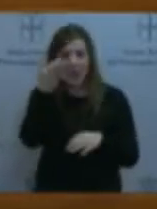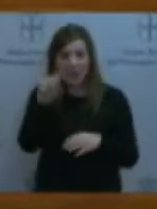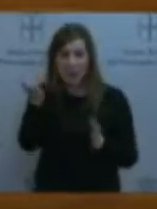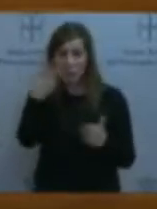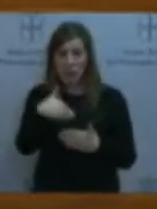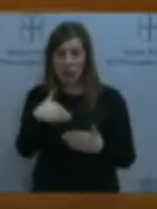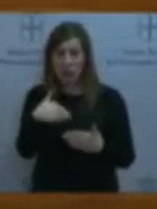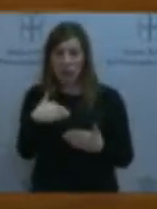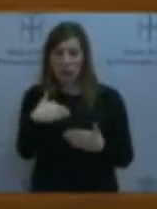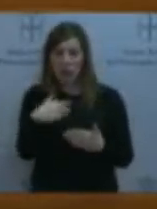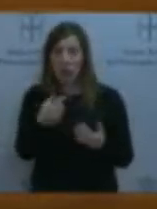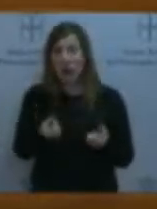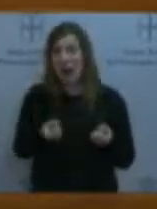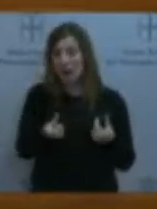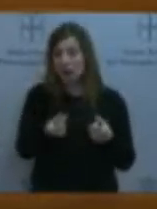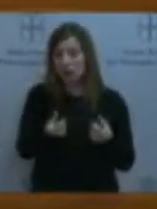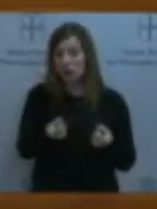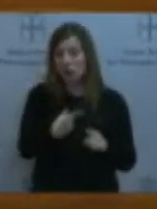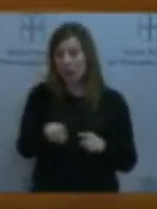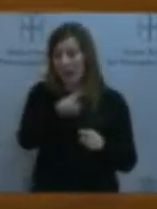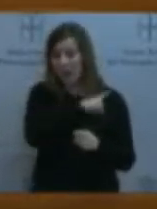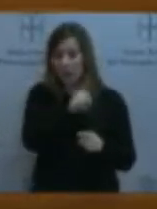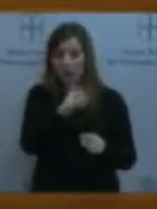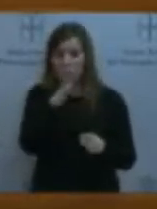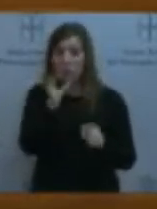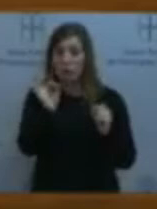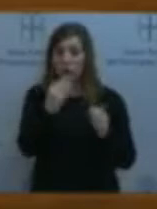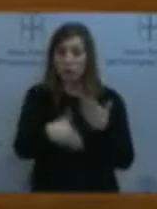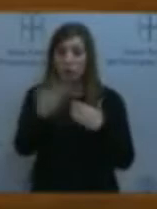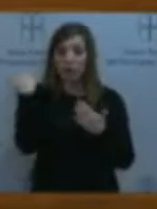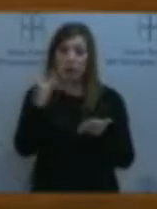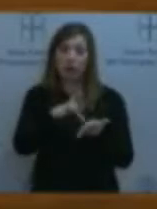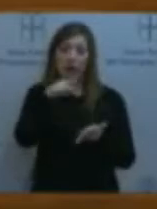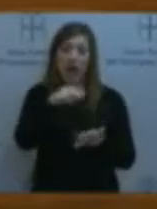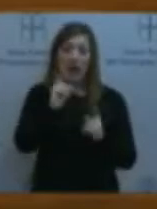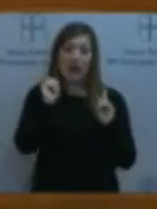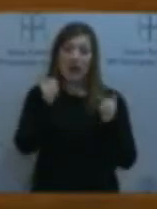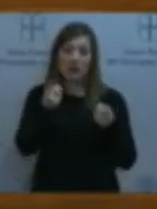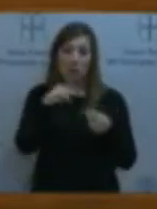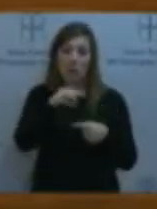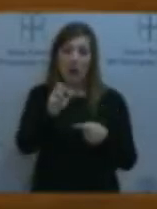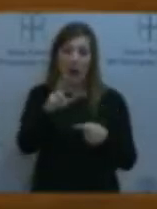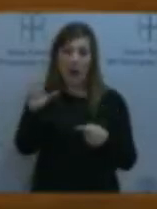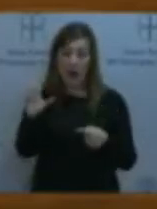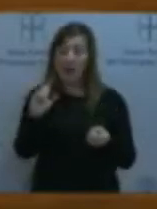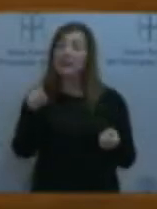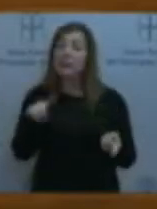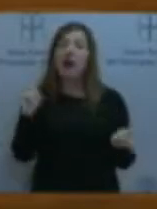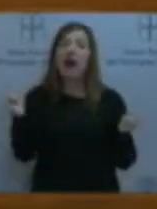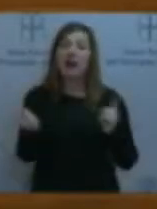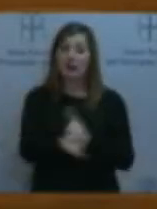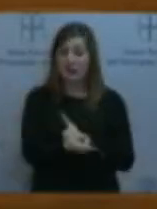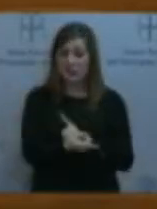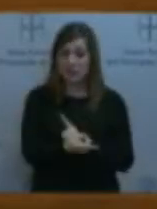a despilfarrar el dinero, como en su caso sucedió con el caso Marea. Y al revés, la misma pregunta al